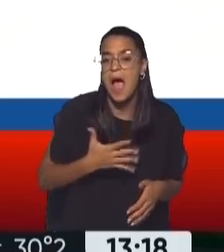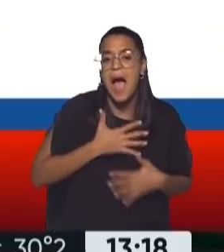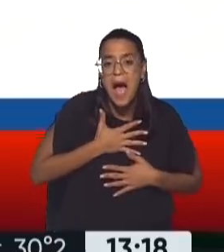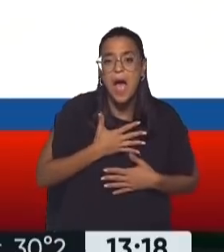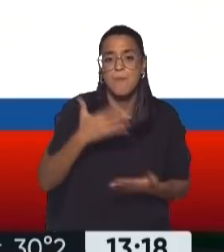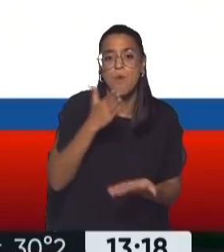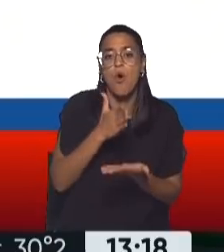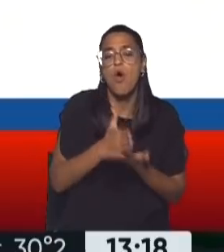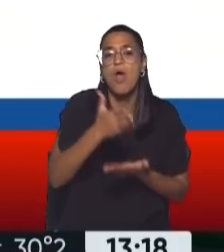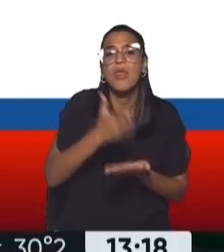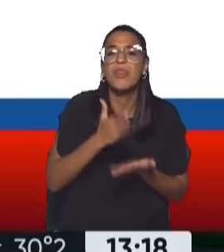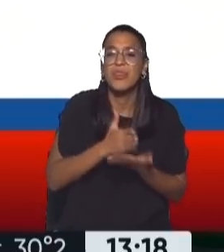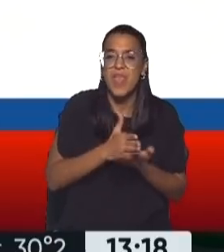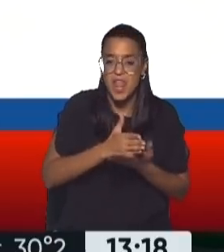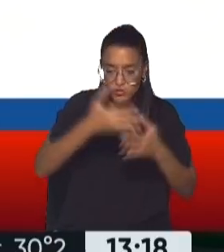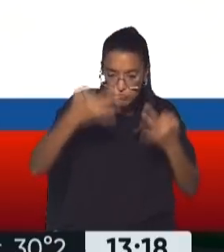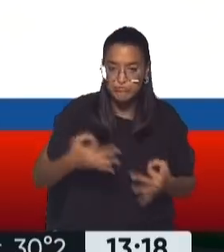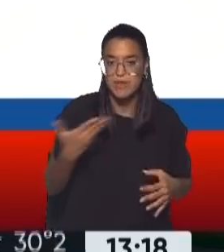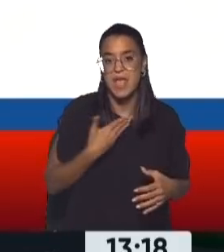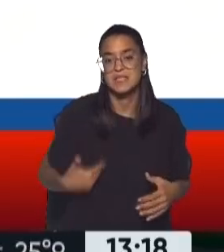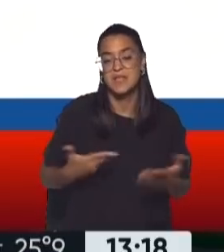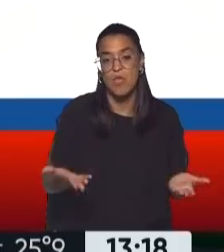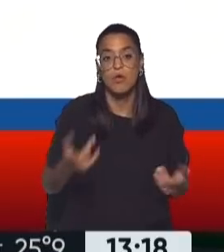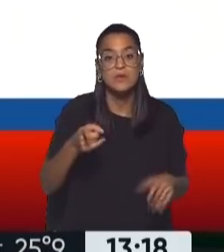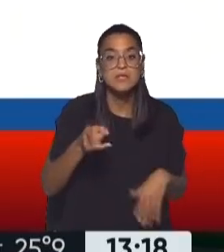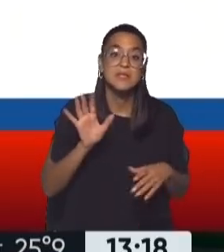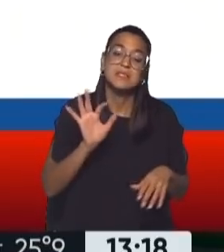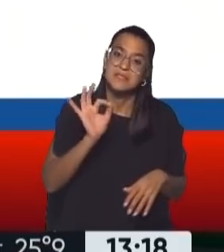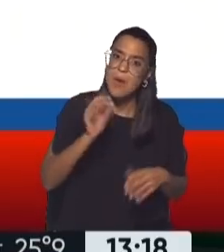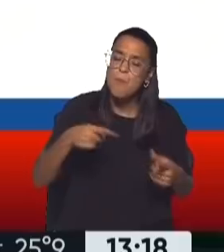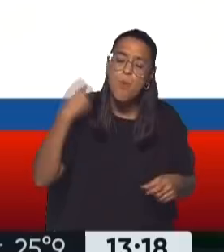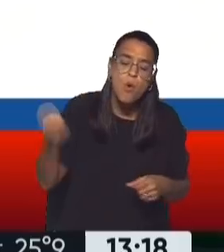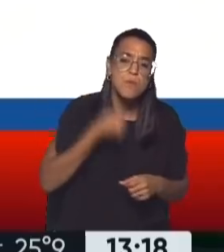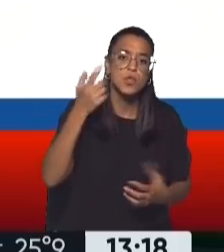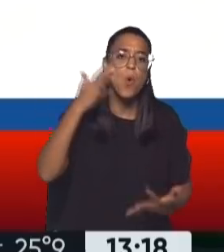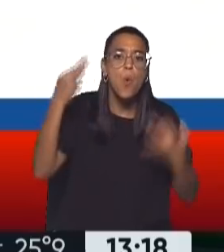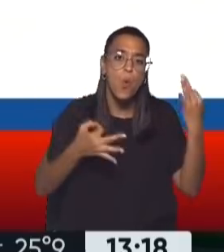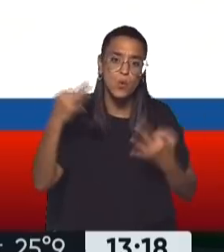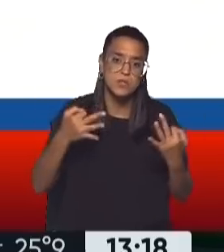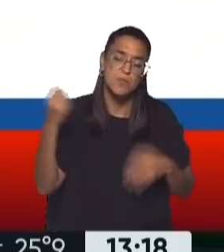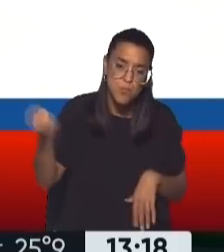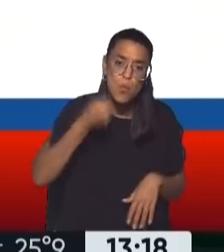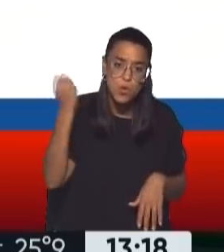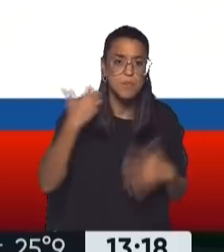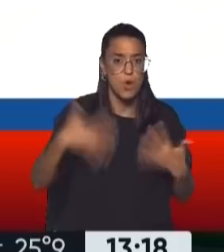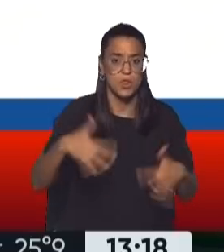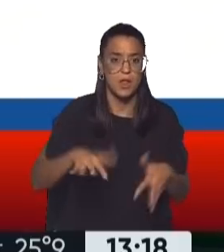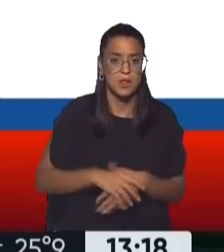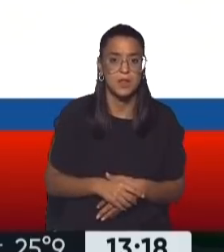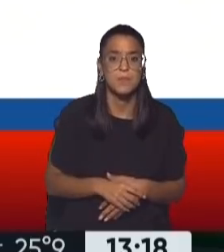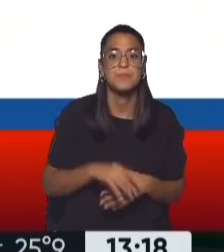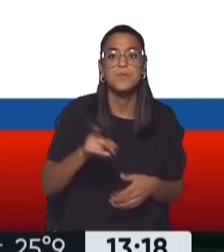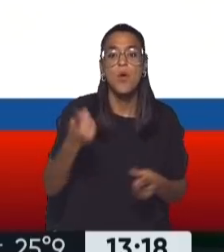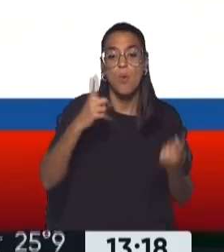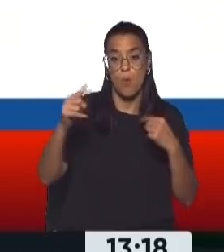quiero vivir en un Estado de Derecho, no saben lo importante que es la justicia en un Estado de Derecho. No saben todo lo importante que es. Y